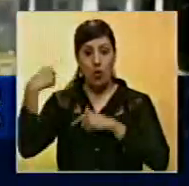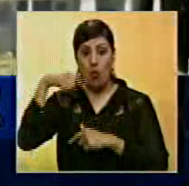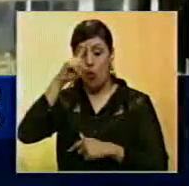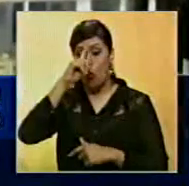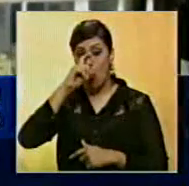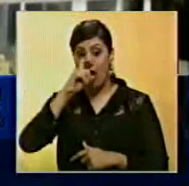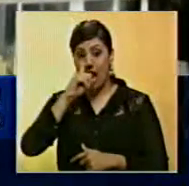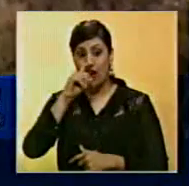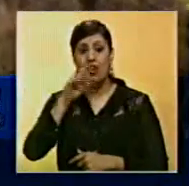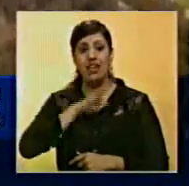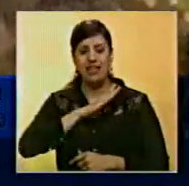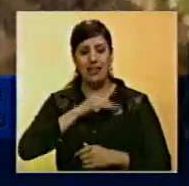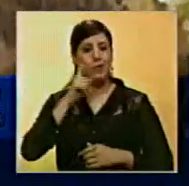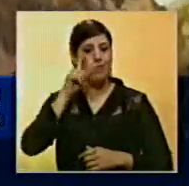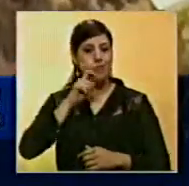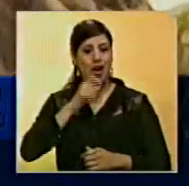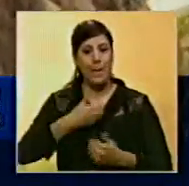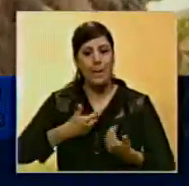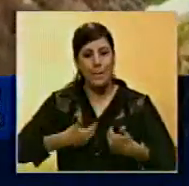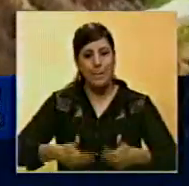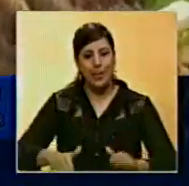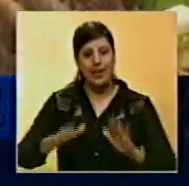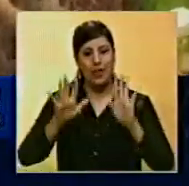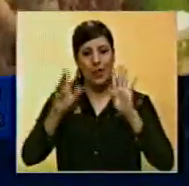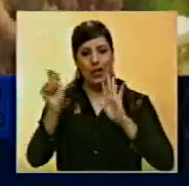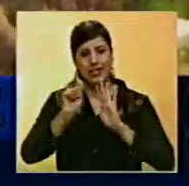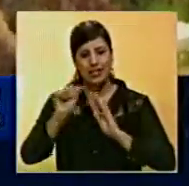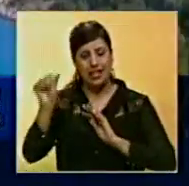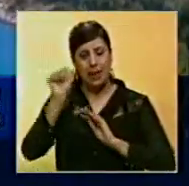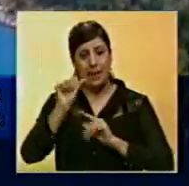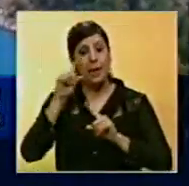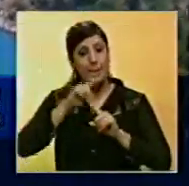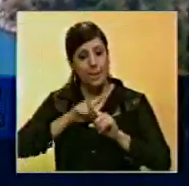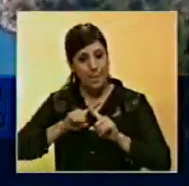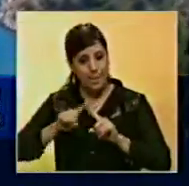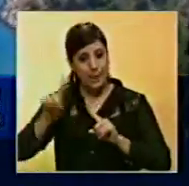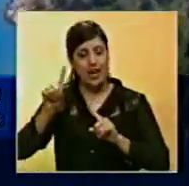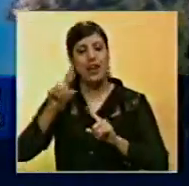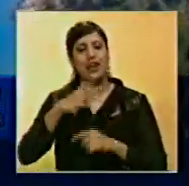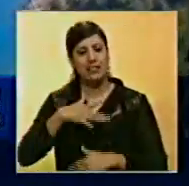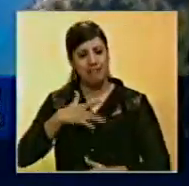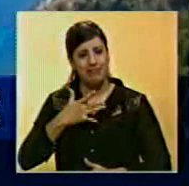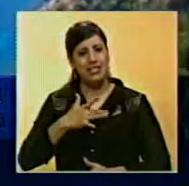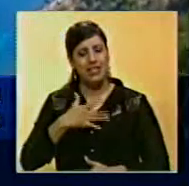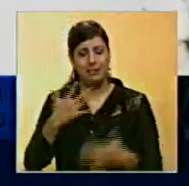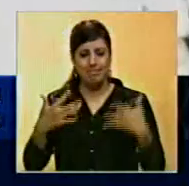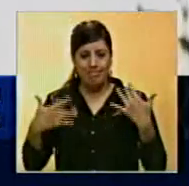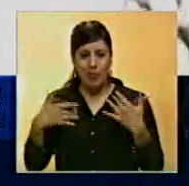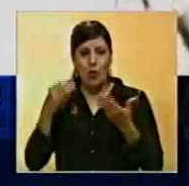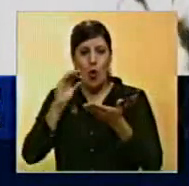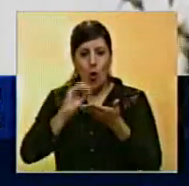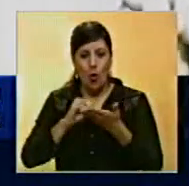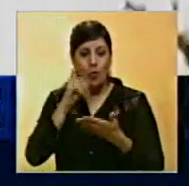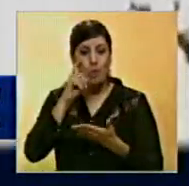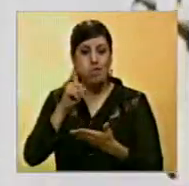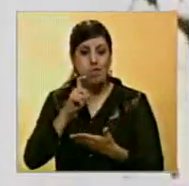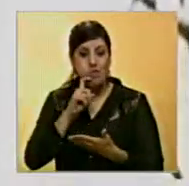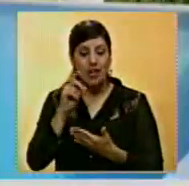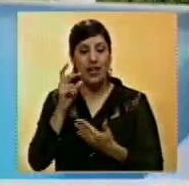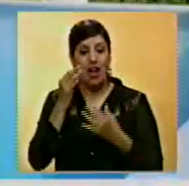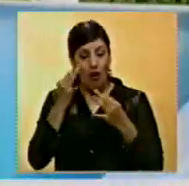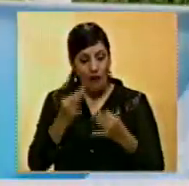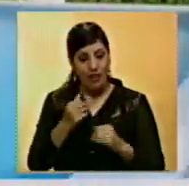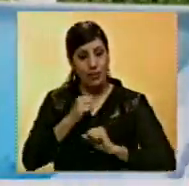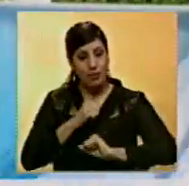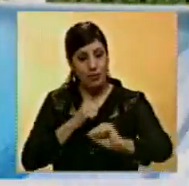pareja perdió un niño que esperaba a las 9 semanas de embarazo. Sin embargo, señalaron sentirse emocionados y a la espera del bebé que